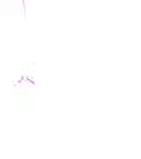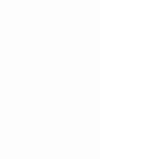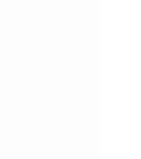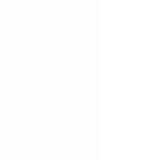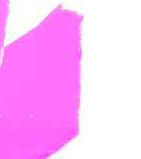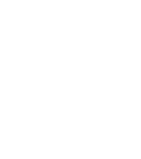¡Gracias!